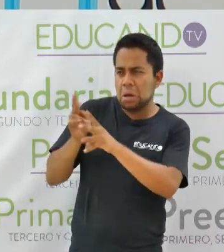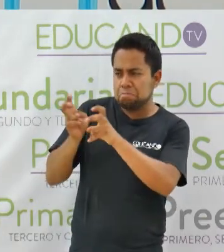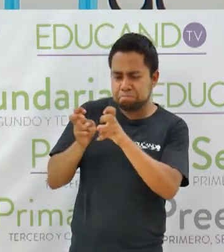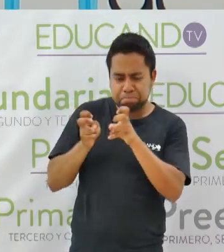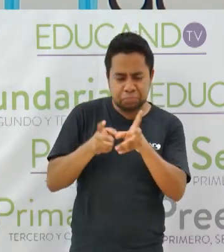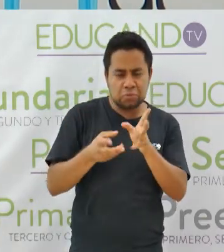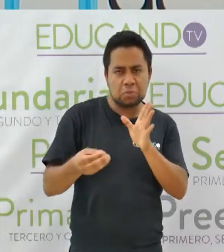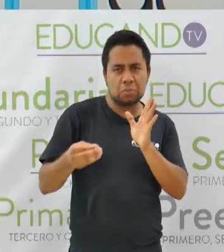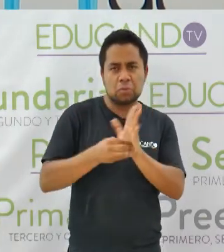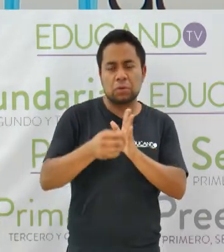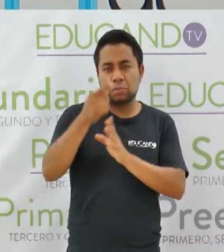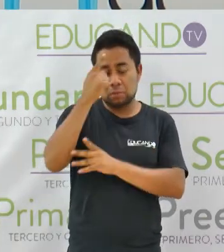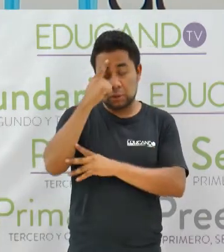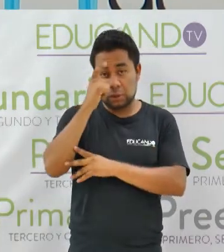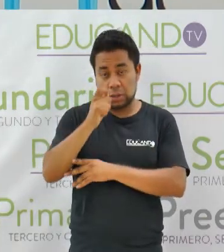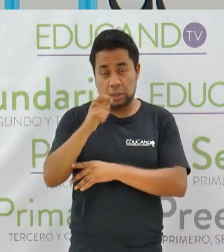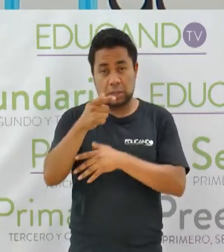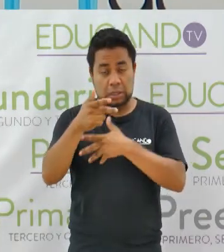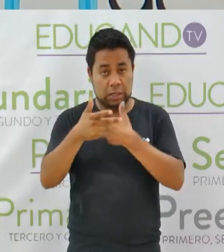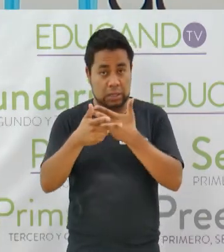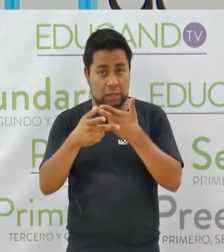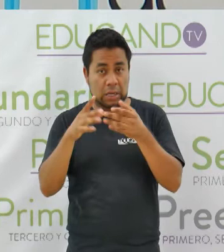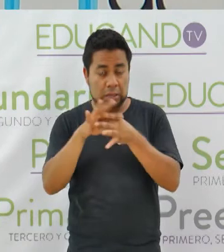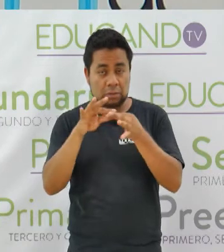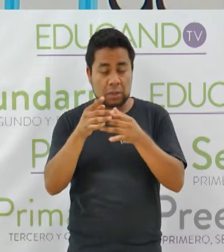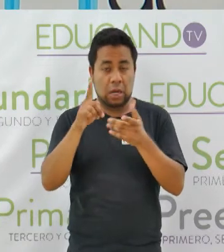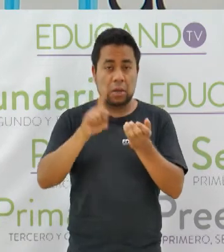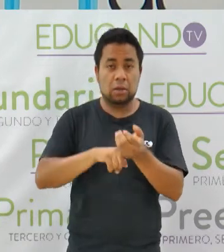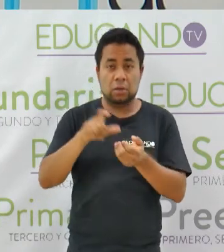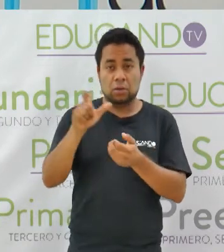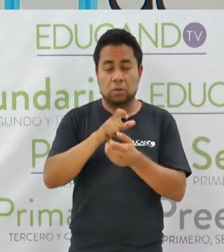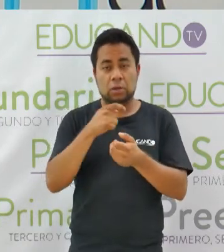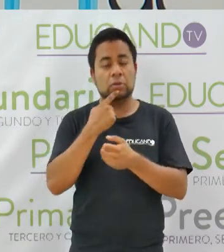permiten hacer referencia a lo que estamos hablando